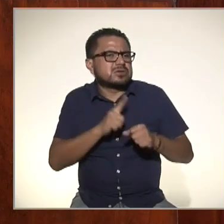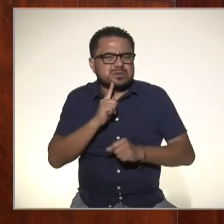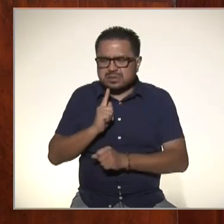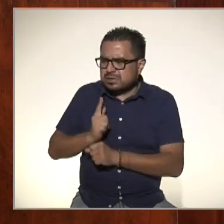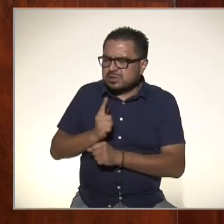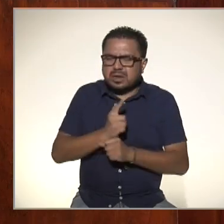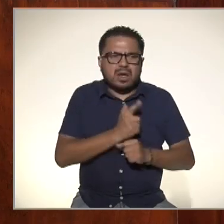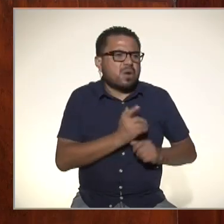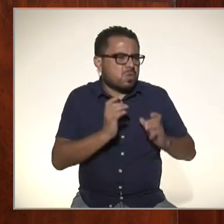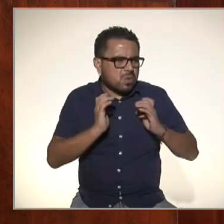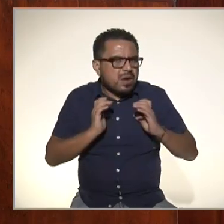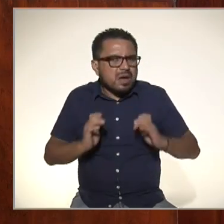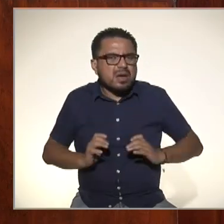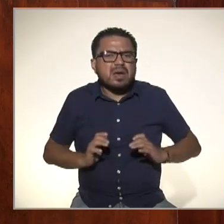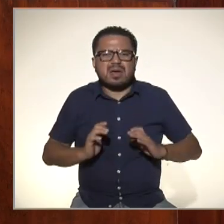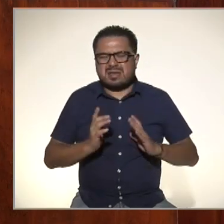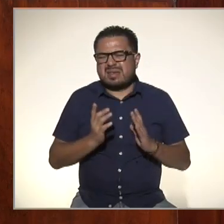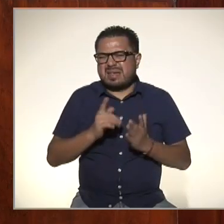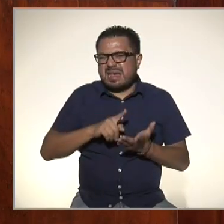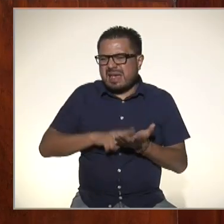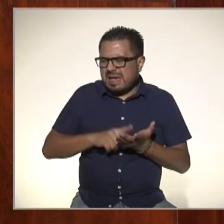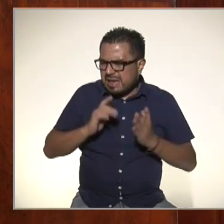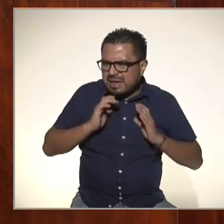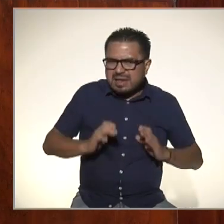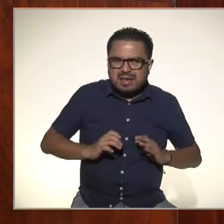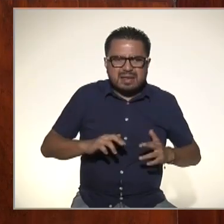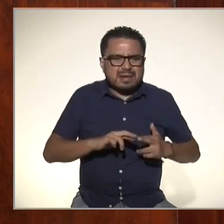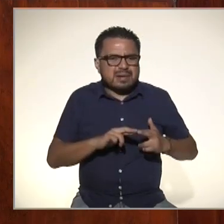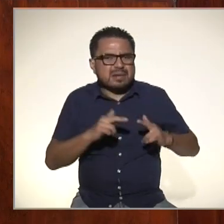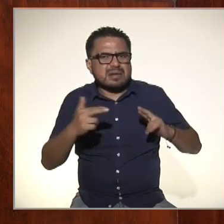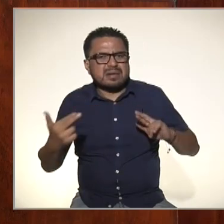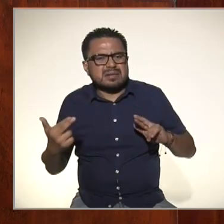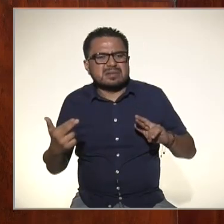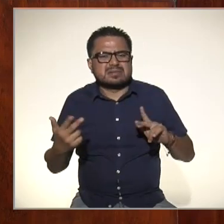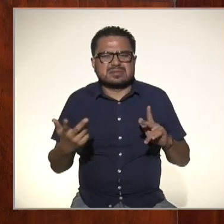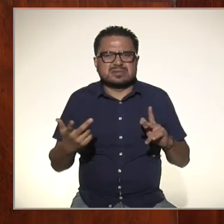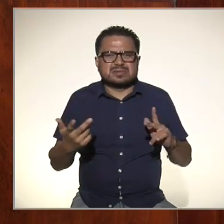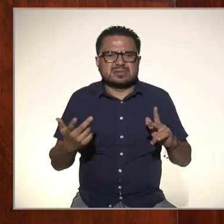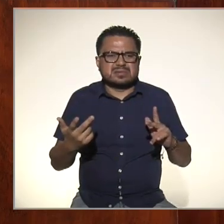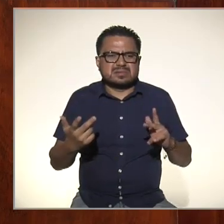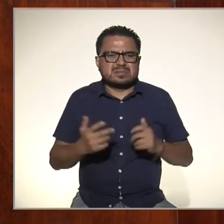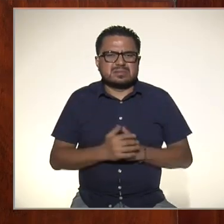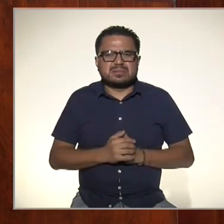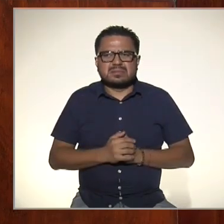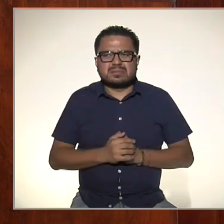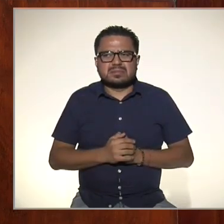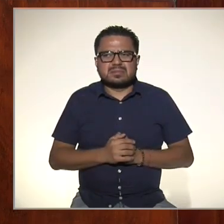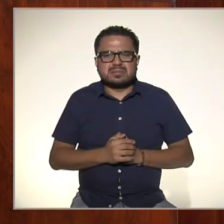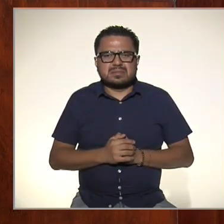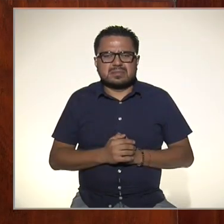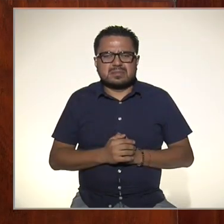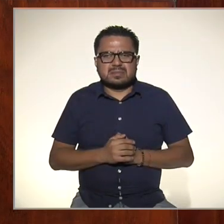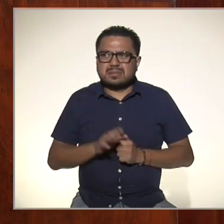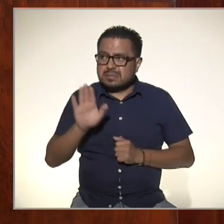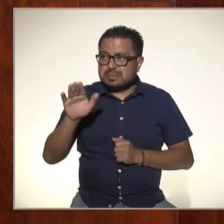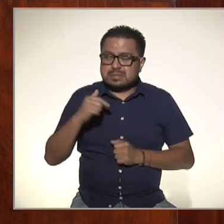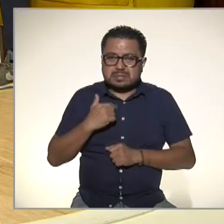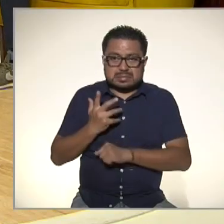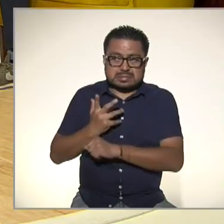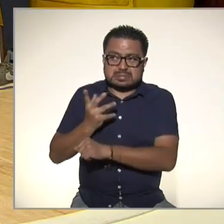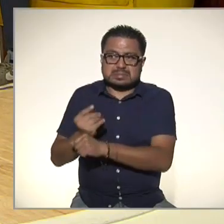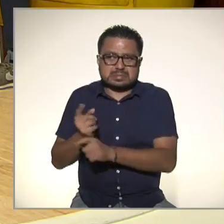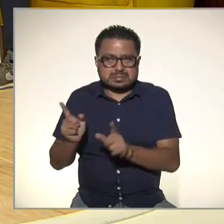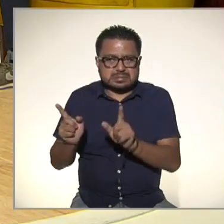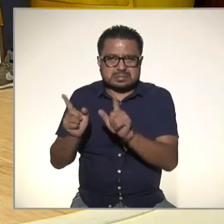del cuerpo, a la autonomía en la relación, en el ejercicio de la sexualidad. Y, Pepe, yo agregaría aquí